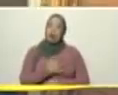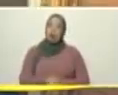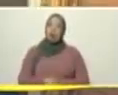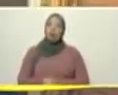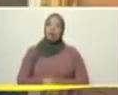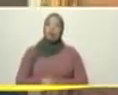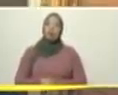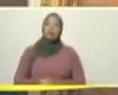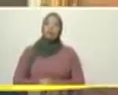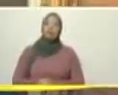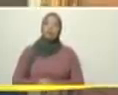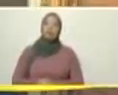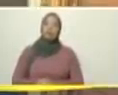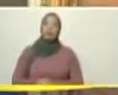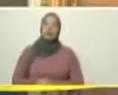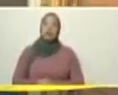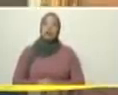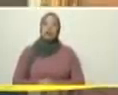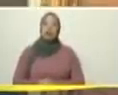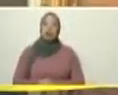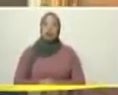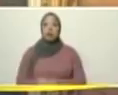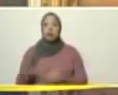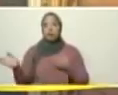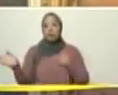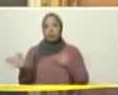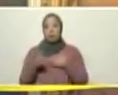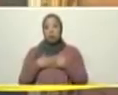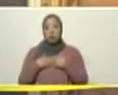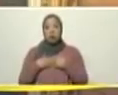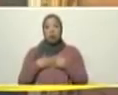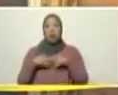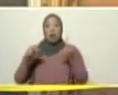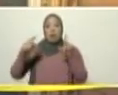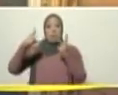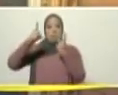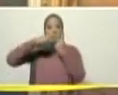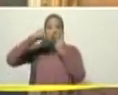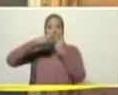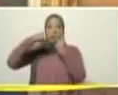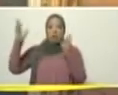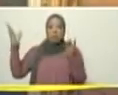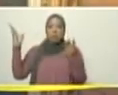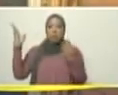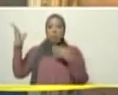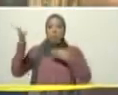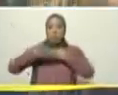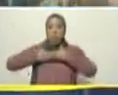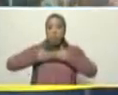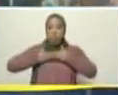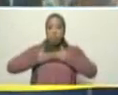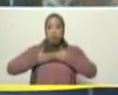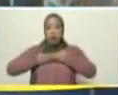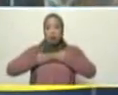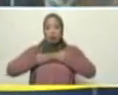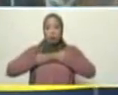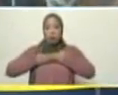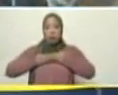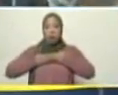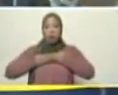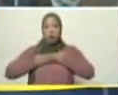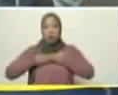Luego fue cerrado el canal venezolano de televisión. Se impuso